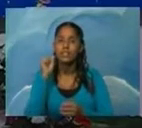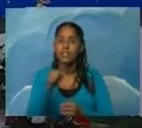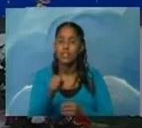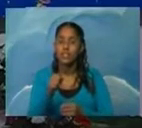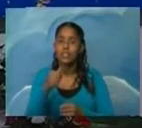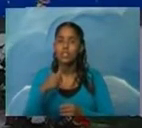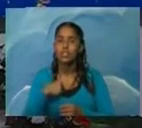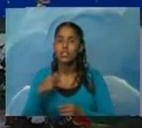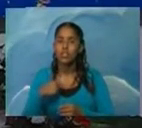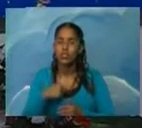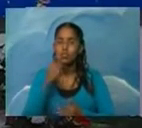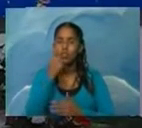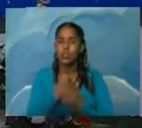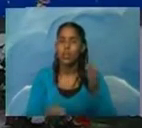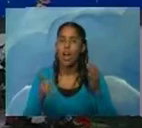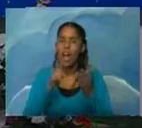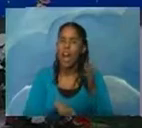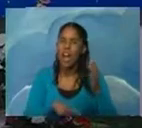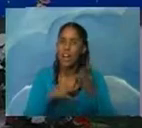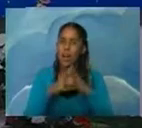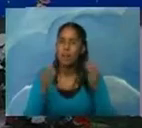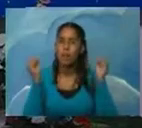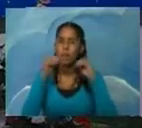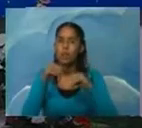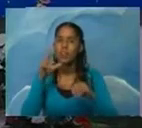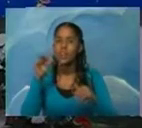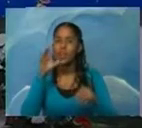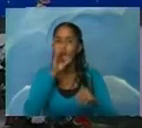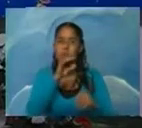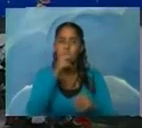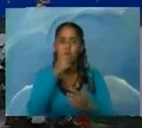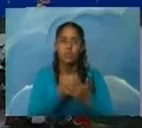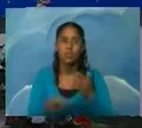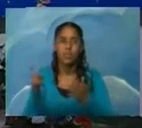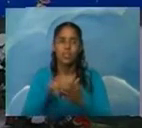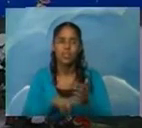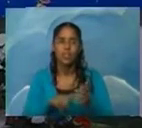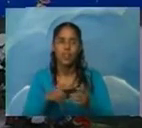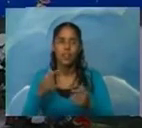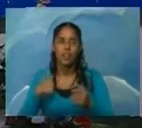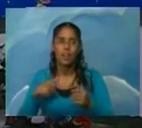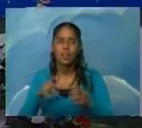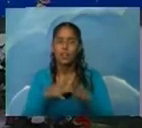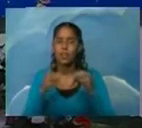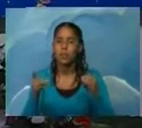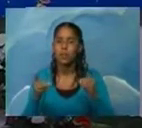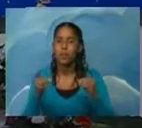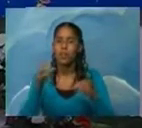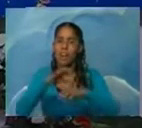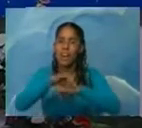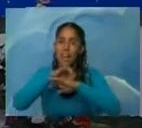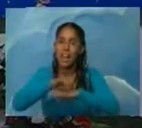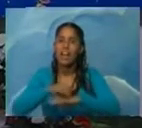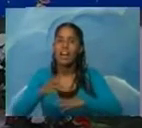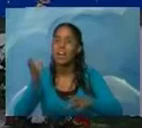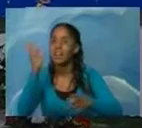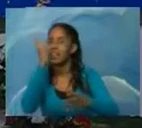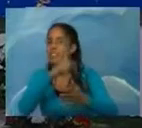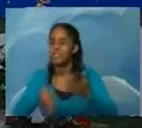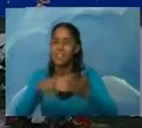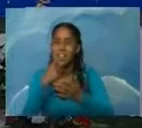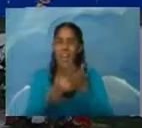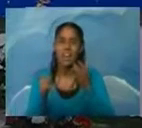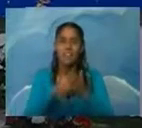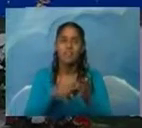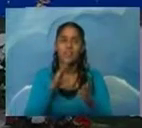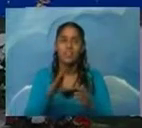yo elimino, a mí me ponen el pollo y lo elimino, me ponen la carne y la elimino, me la como.